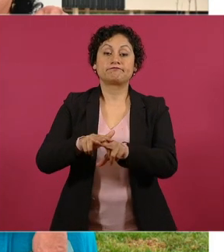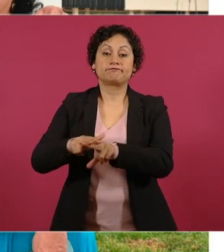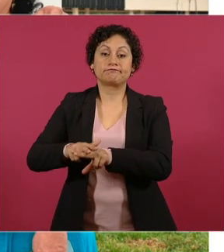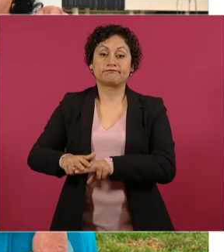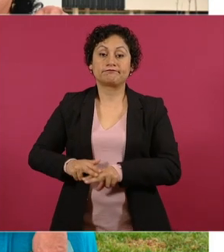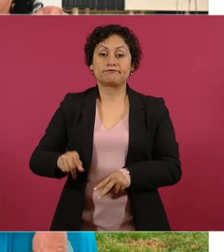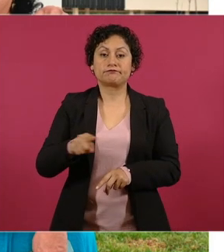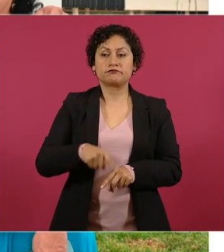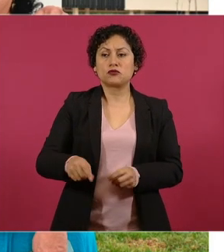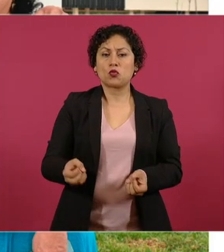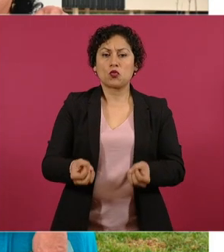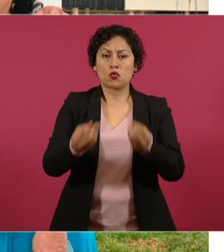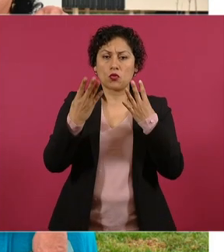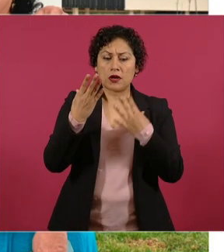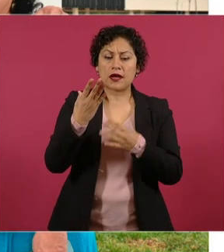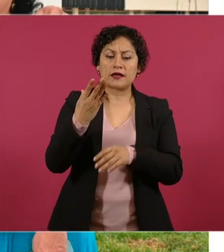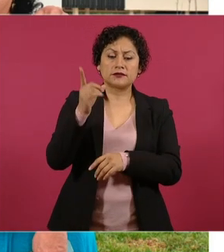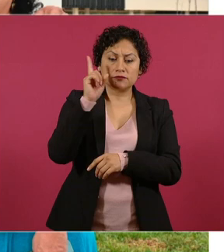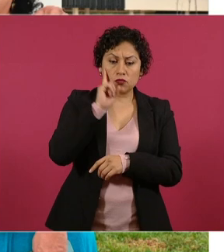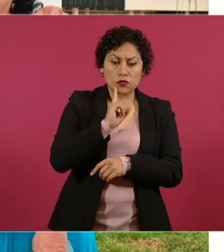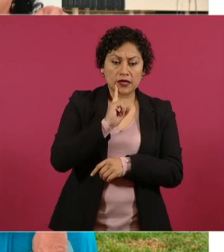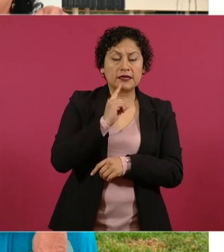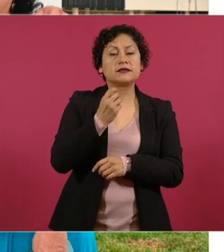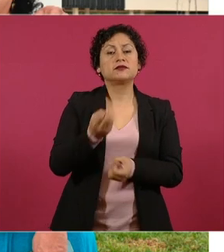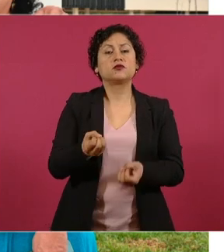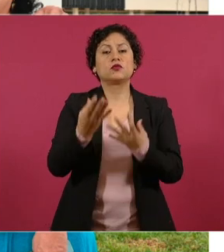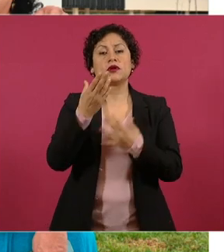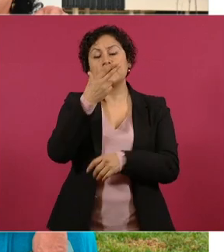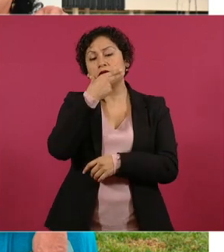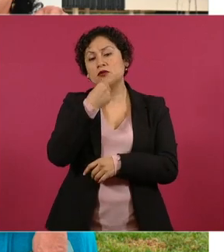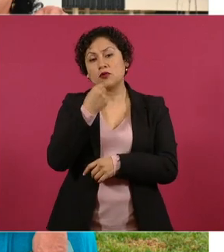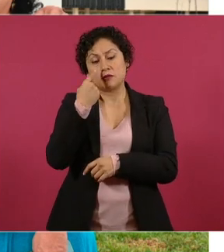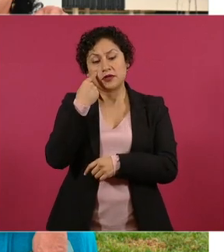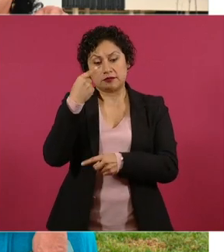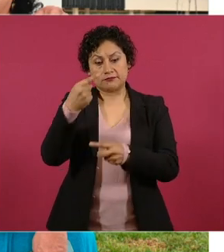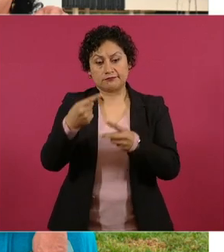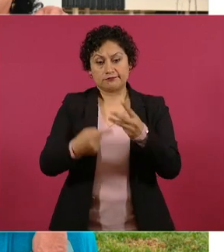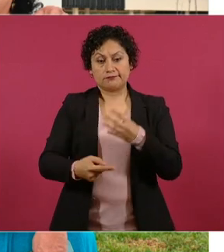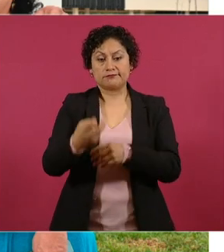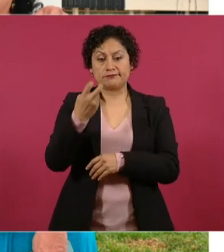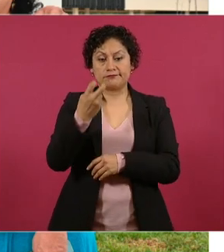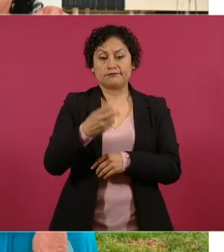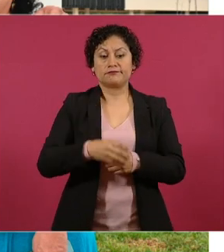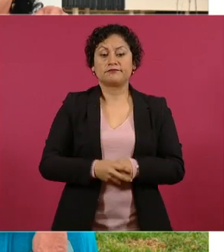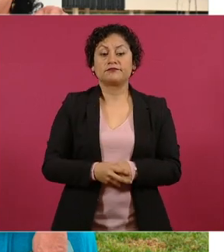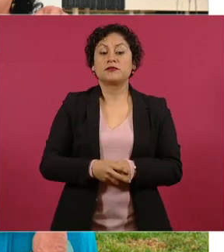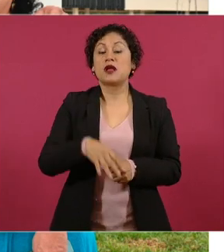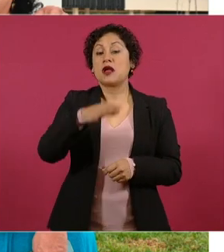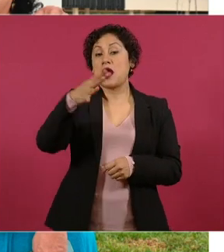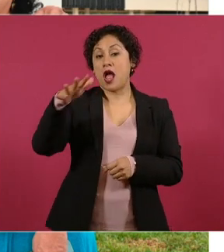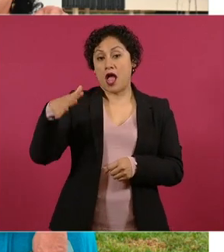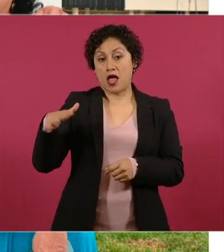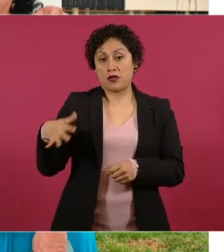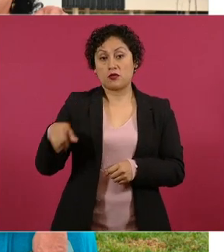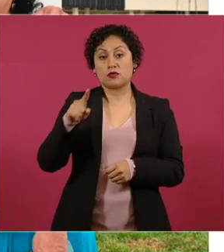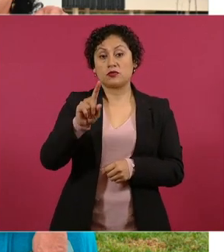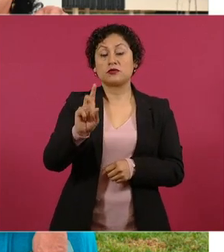género 20.371 mujeres, 17.230 hombres, adultos, como ustedes los